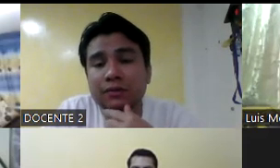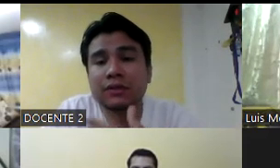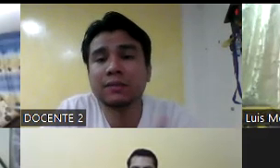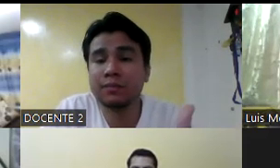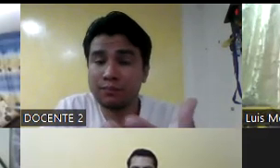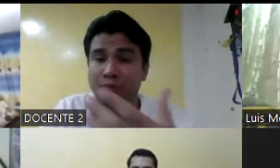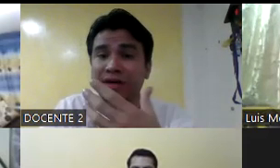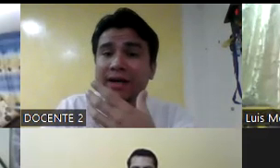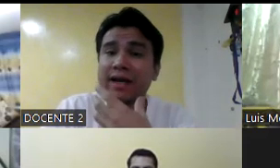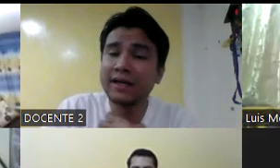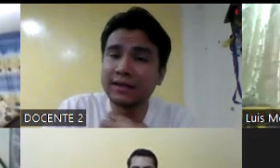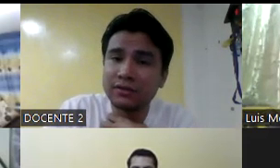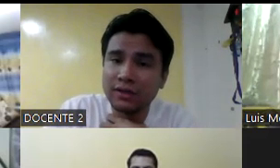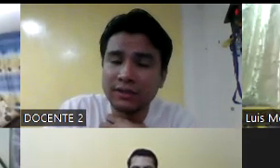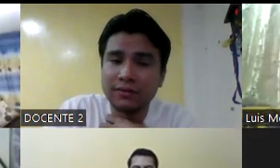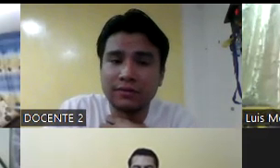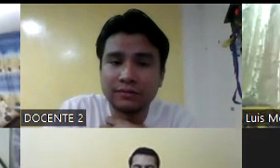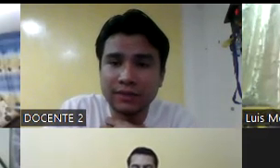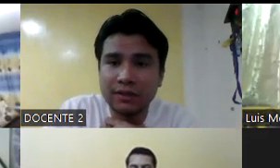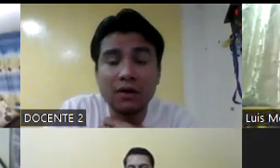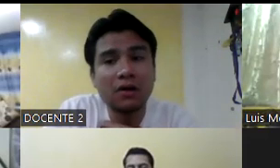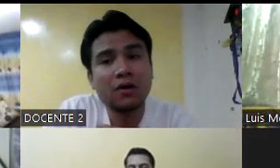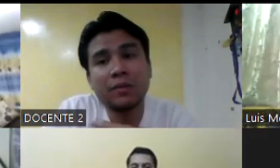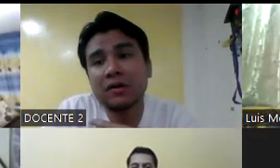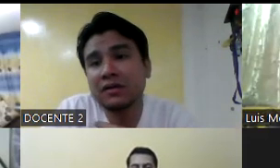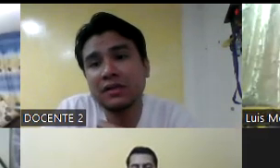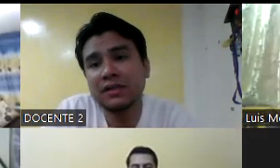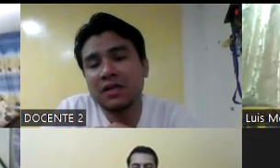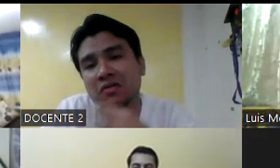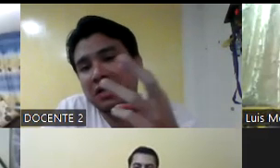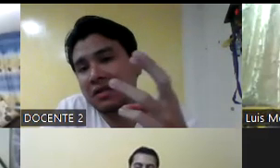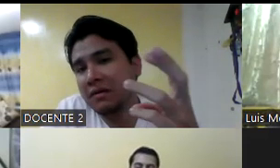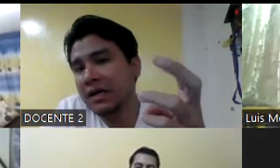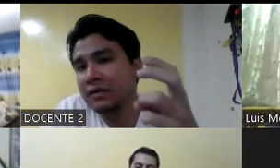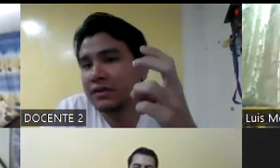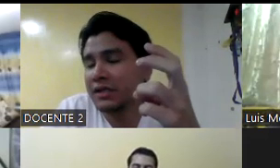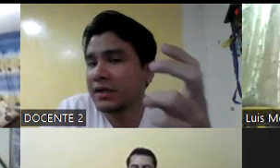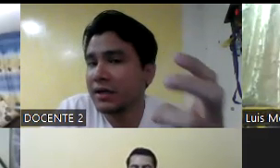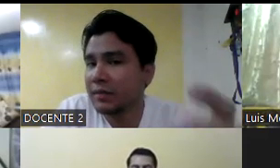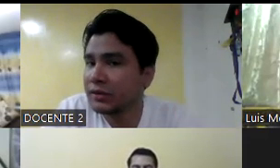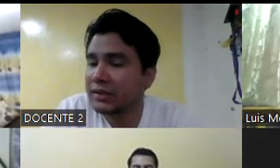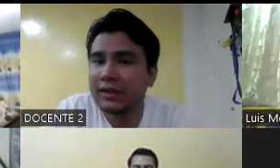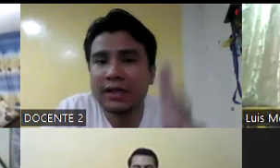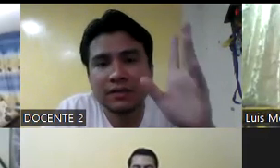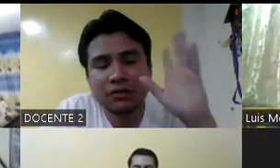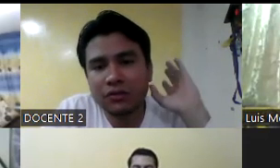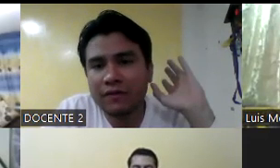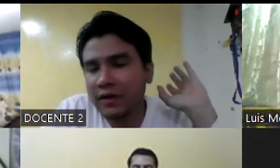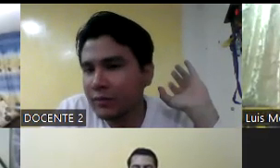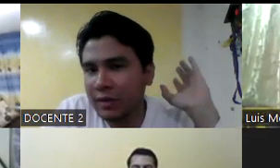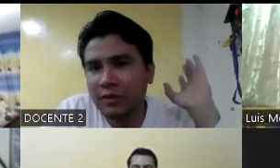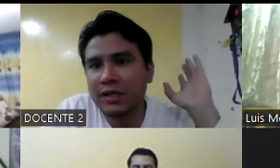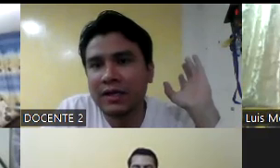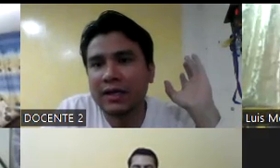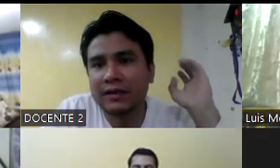tipo de conductas por crear atención hacia uno, ¿sí? O por lo que yo les decía, no quieren trabajar, no quieren tener responsabilidades, yo soy